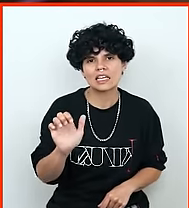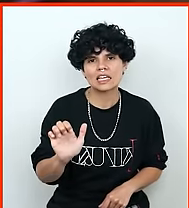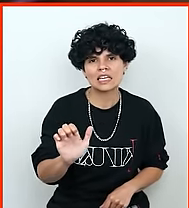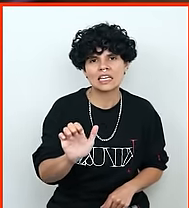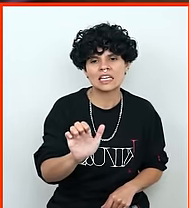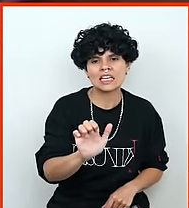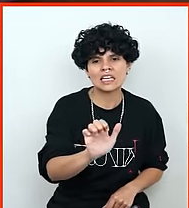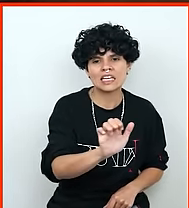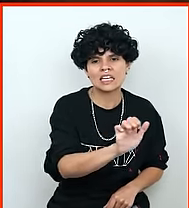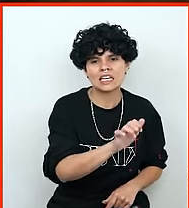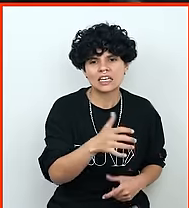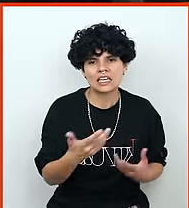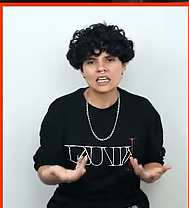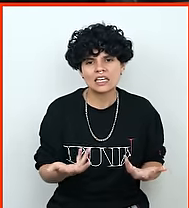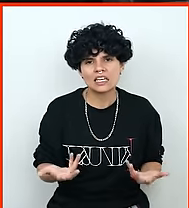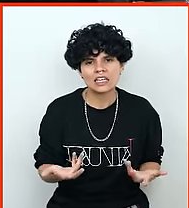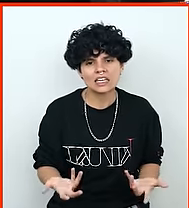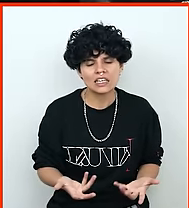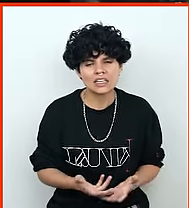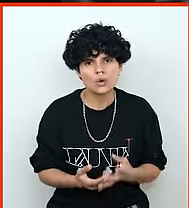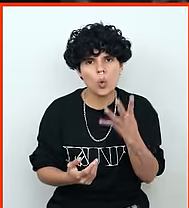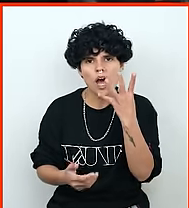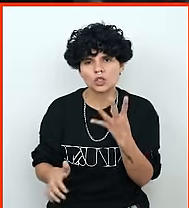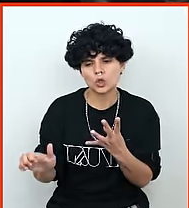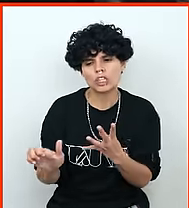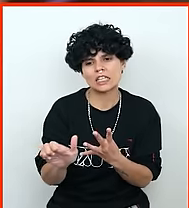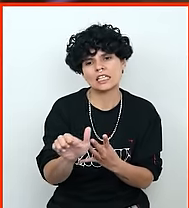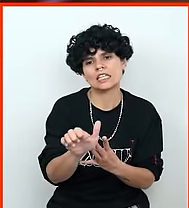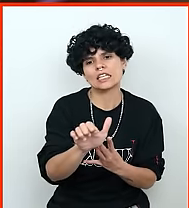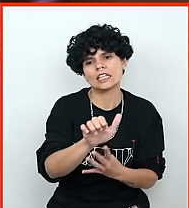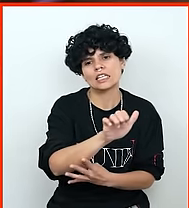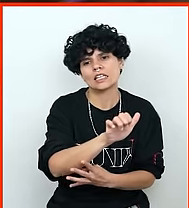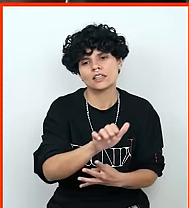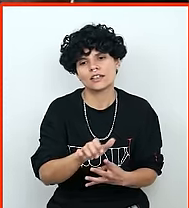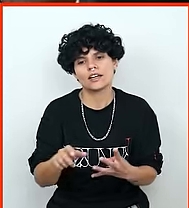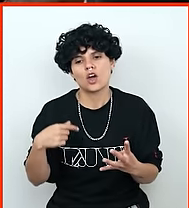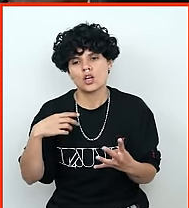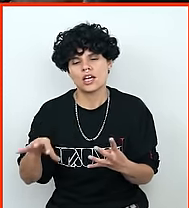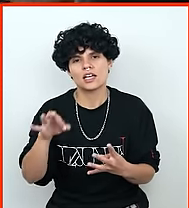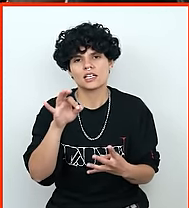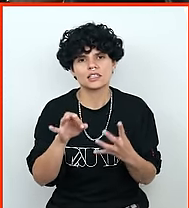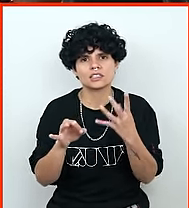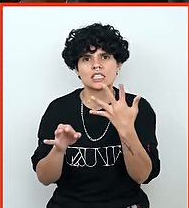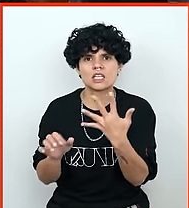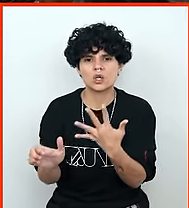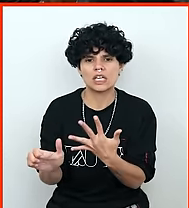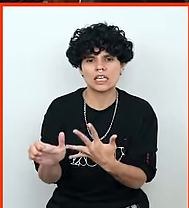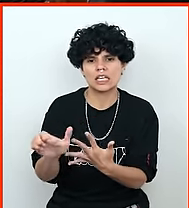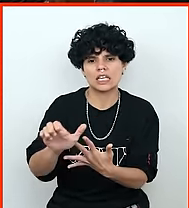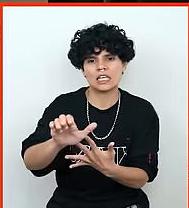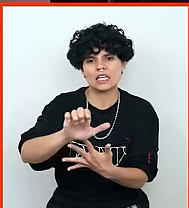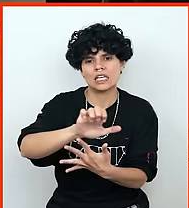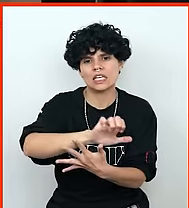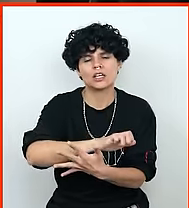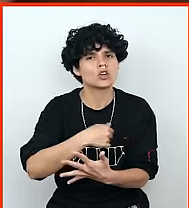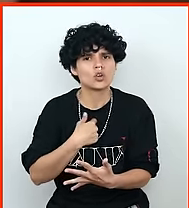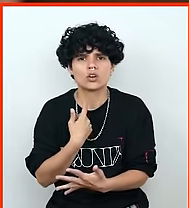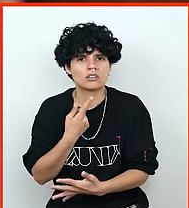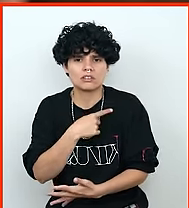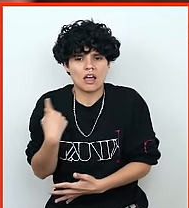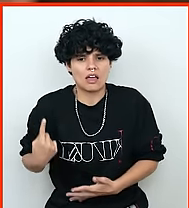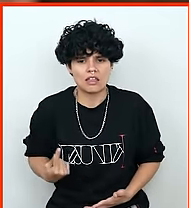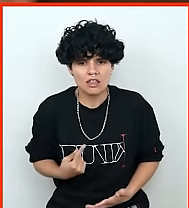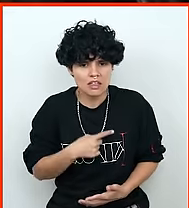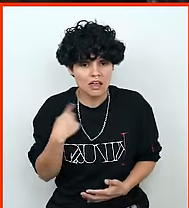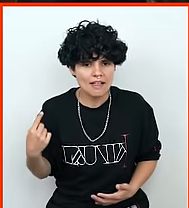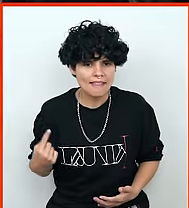como cagado en realidad, pues no puedo hacer mucho. ¿Puedes sacar más? Ay, pasemos por esto más. Vamos, mira, tengo 5E ahora, sí, weón. Puta la weón. Ponle nomás. No, estoy